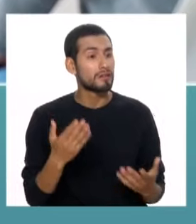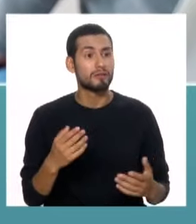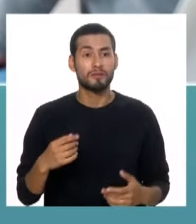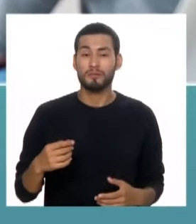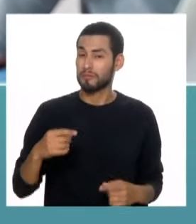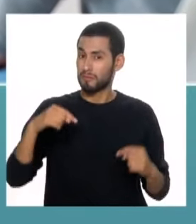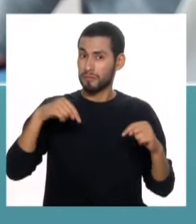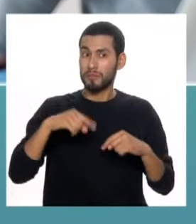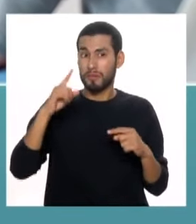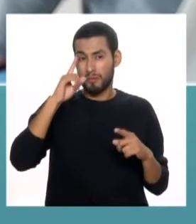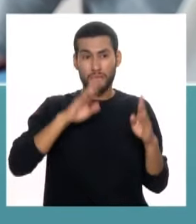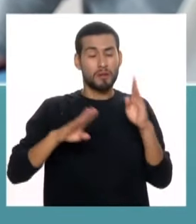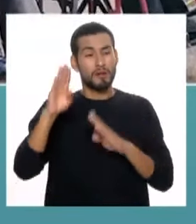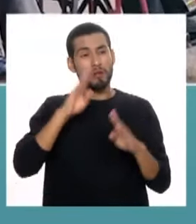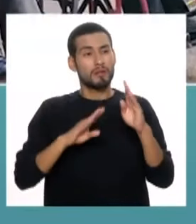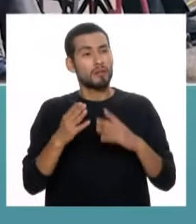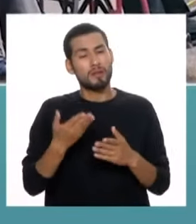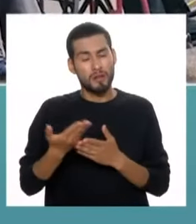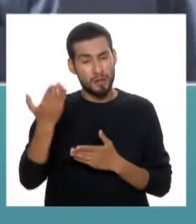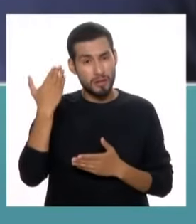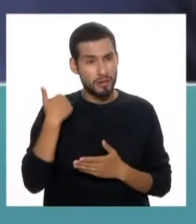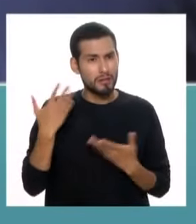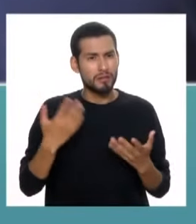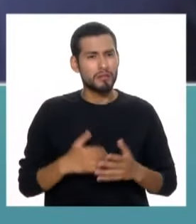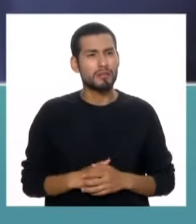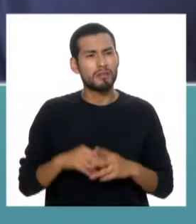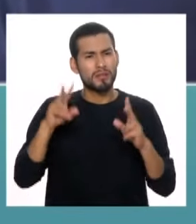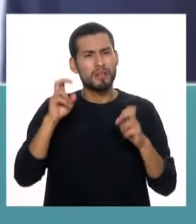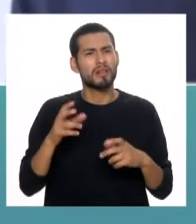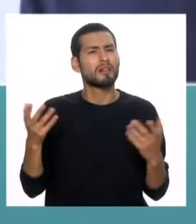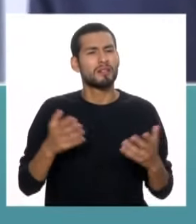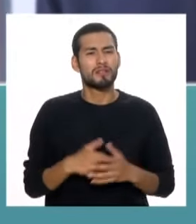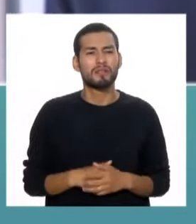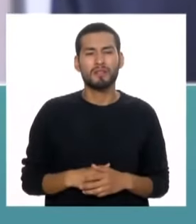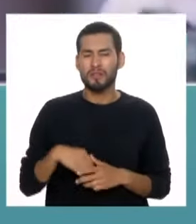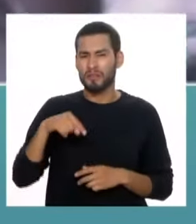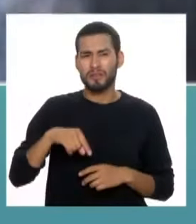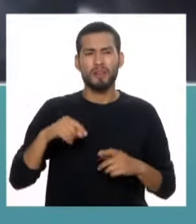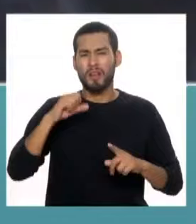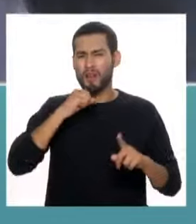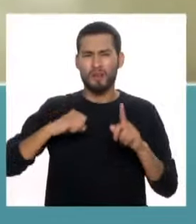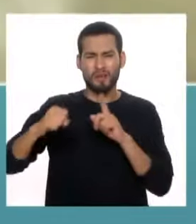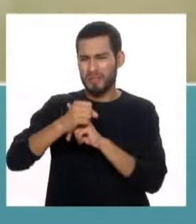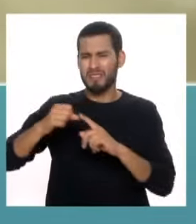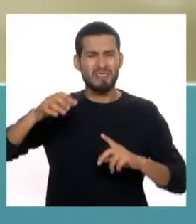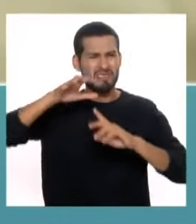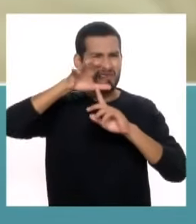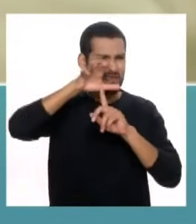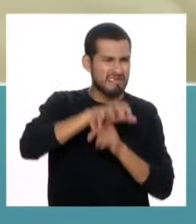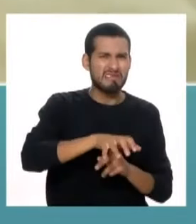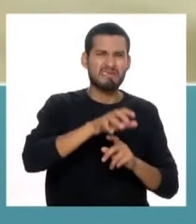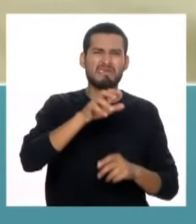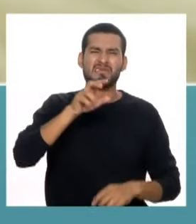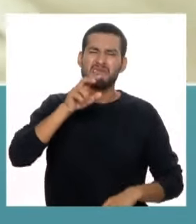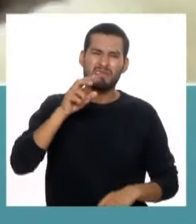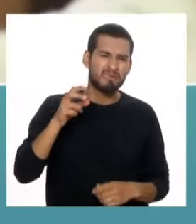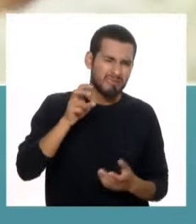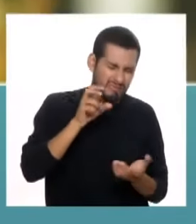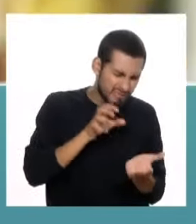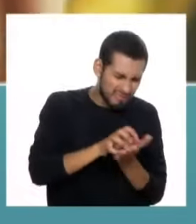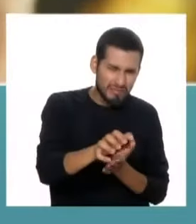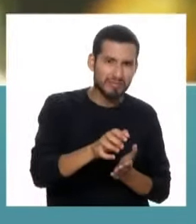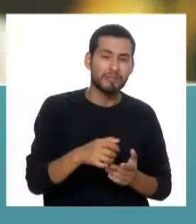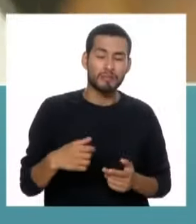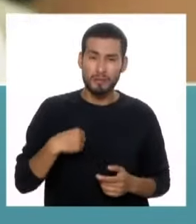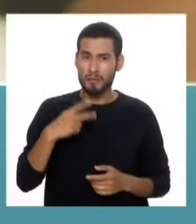estado preocupando desde hace mucho tiempo es la violencia en la sociedad. Tenemos, por supuesto,